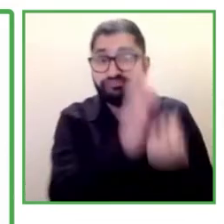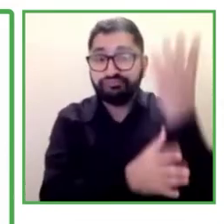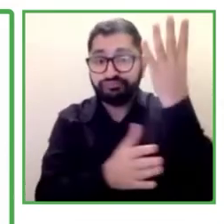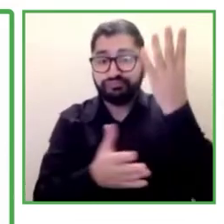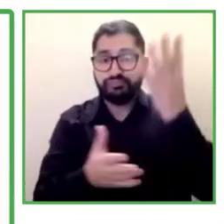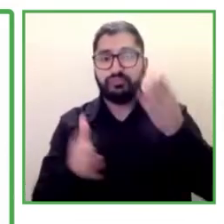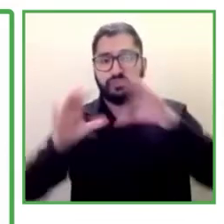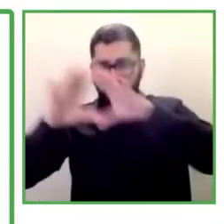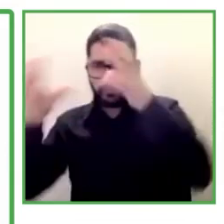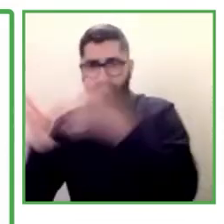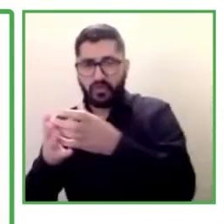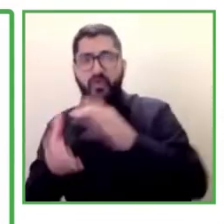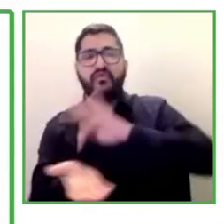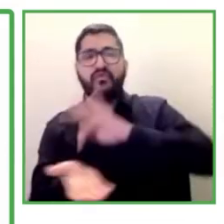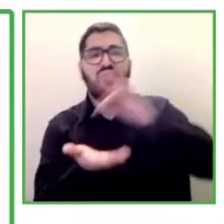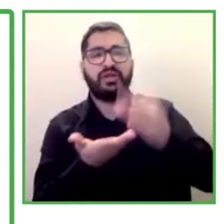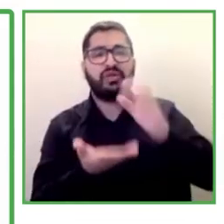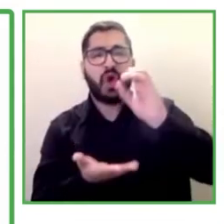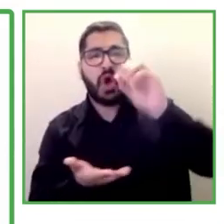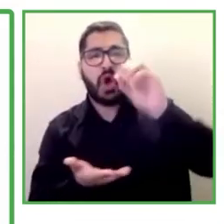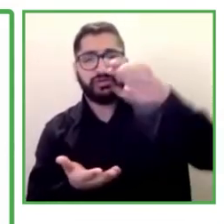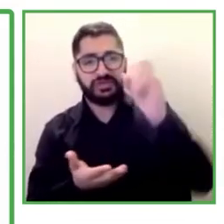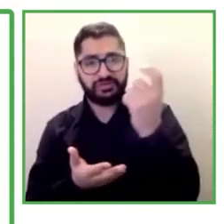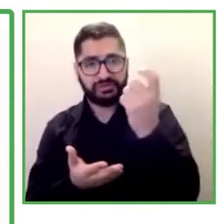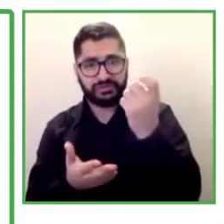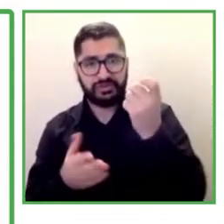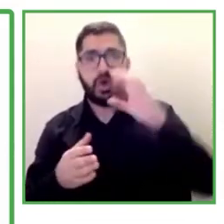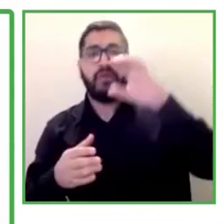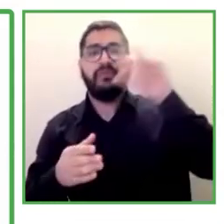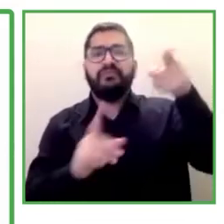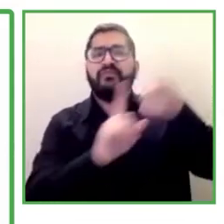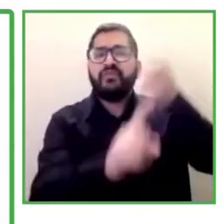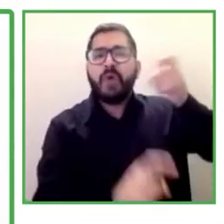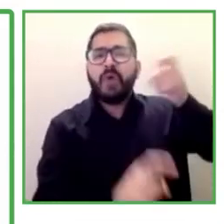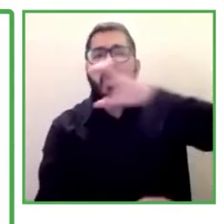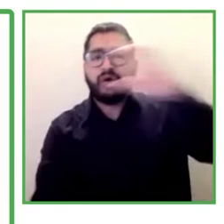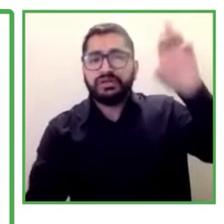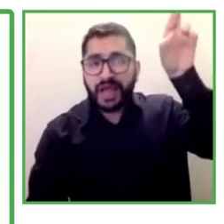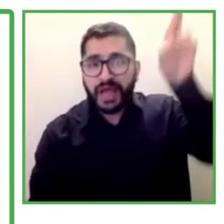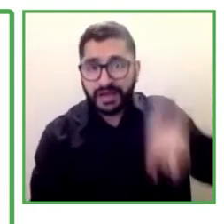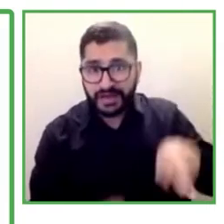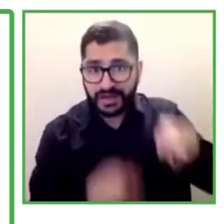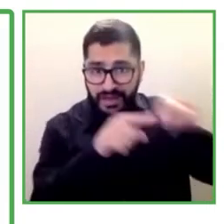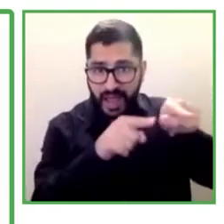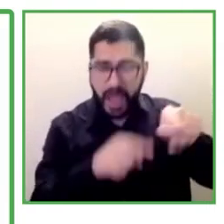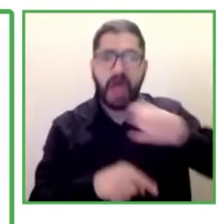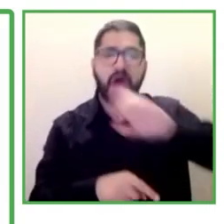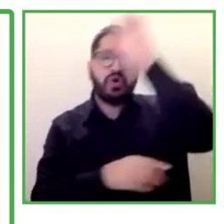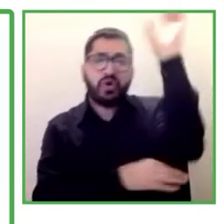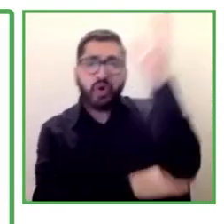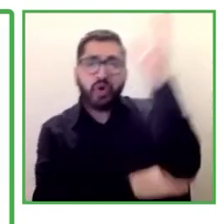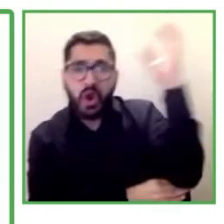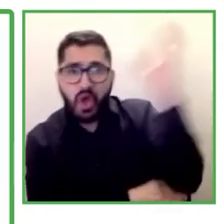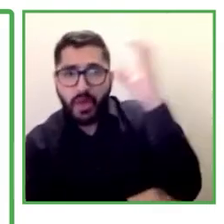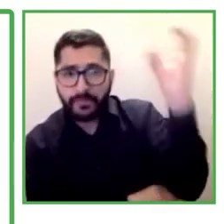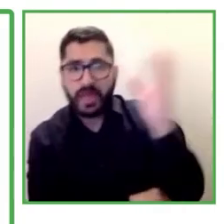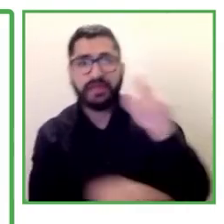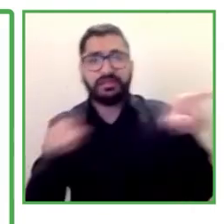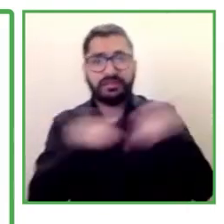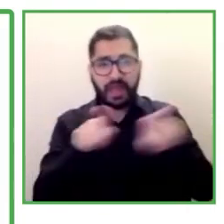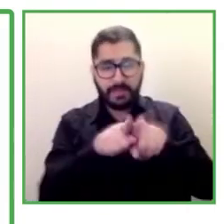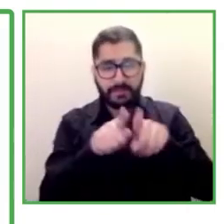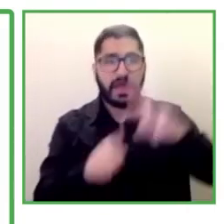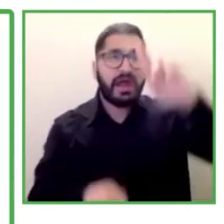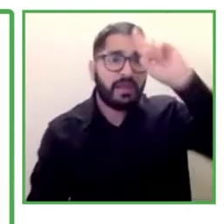Costa Rica, Ecuador y República Dominicana. También Pacto de Productividad en Chile, y en el pasado